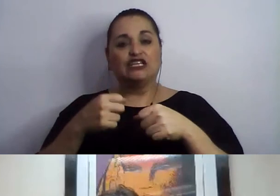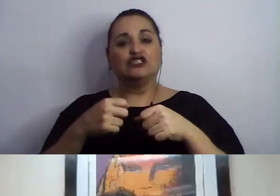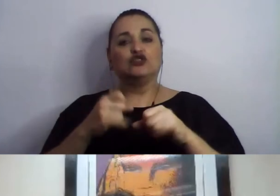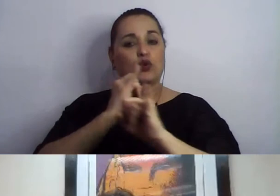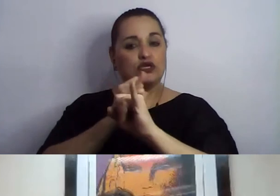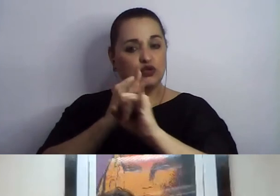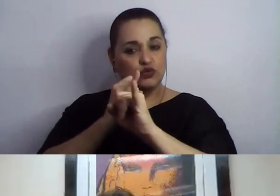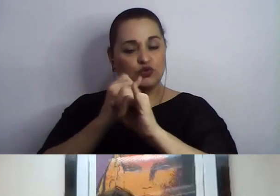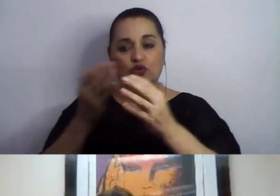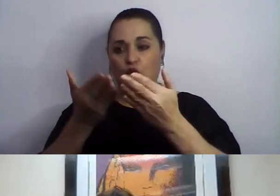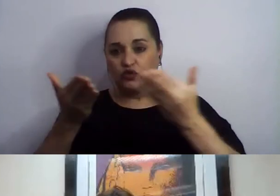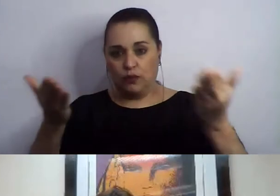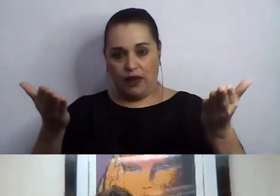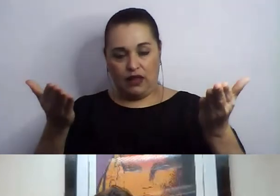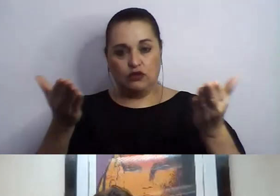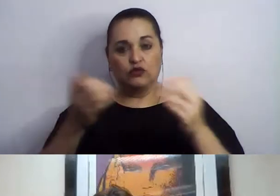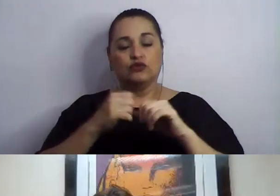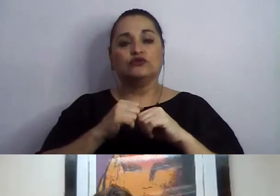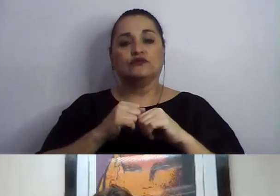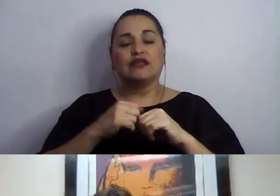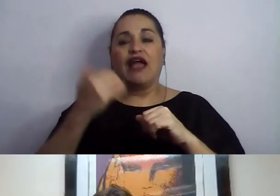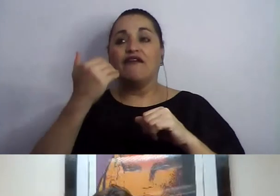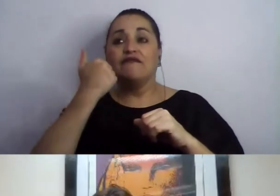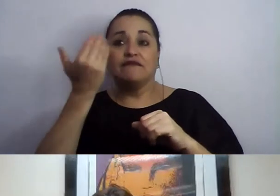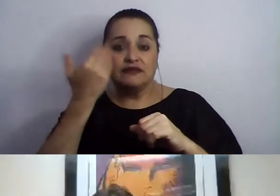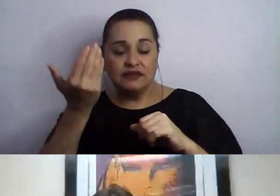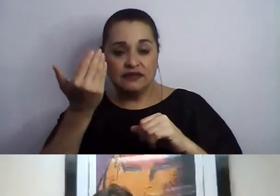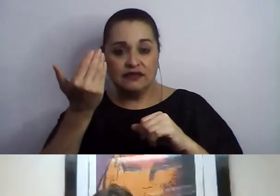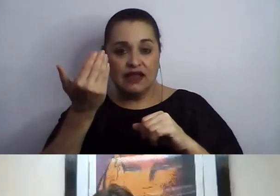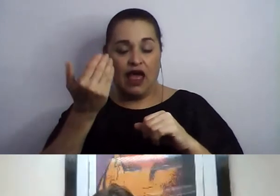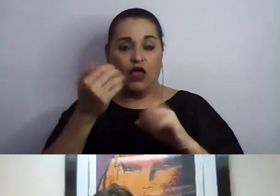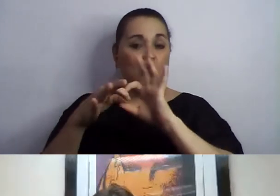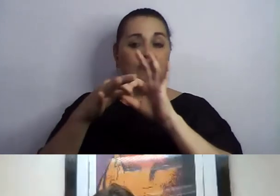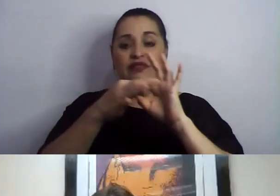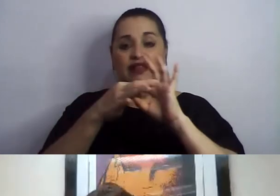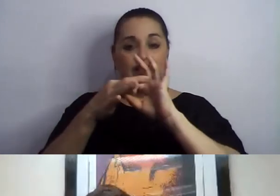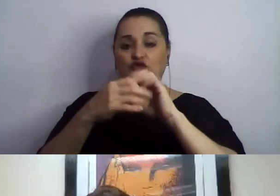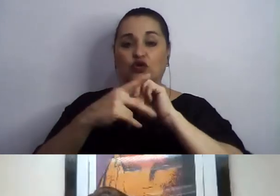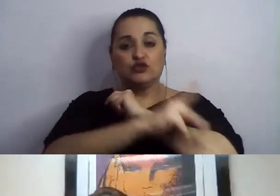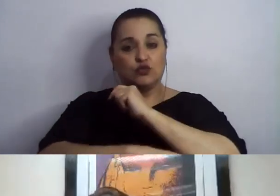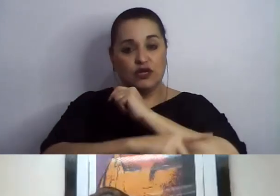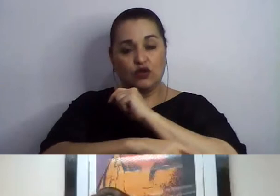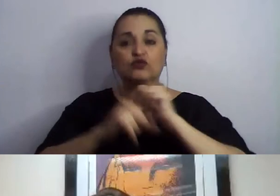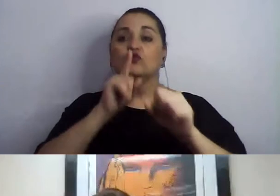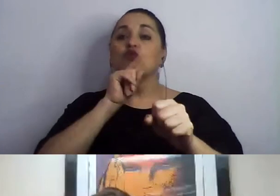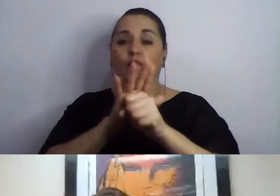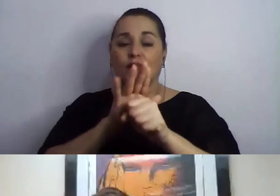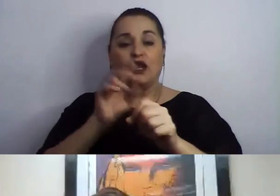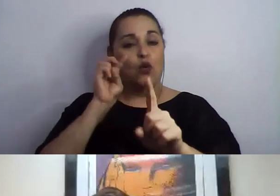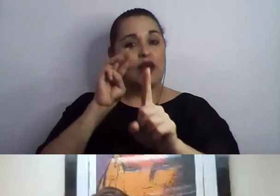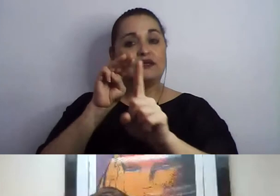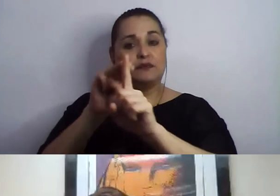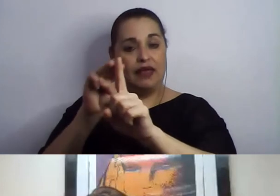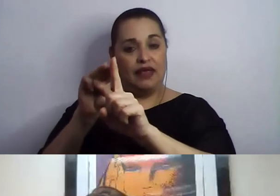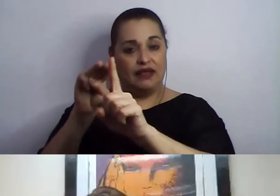instrumentos que ha facilitado Naciones Unidas para poder cumplir con estas metas